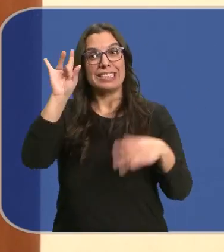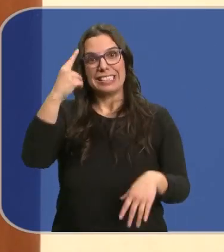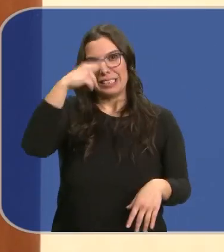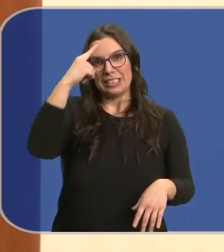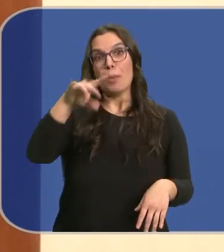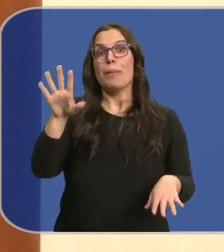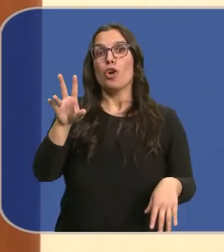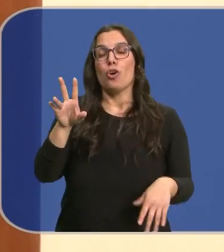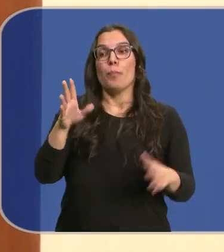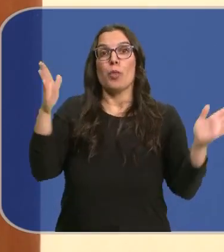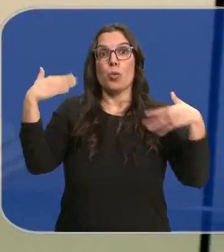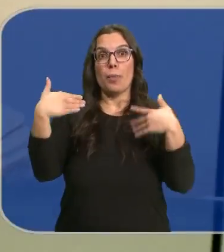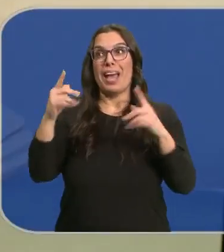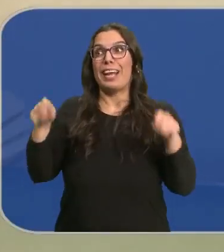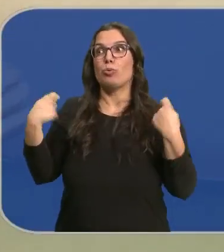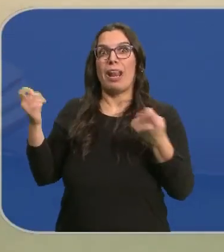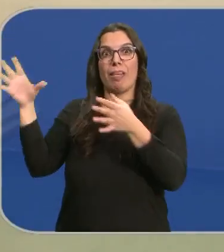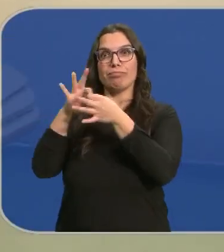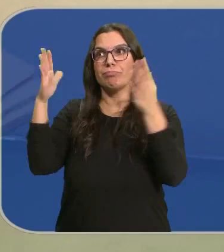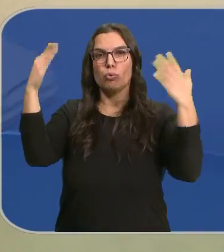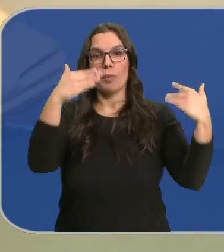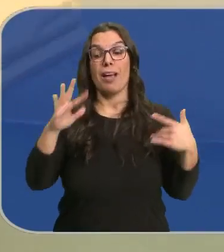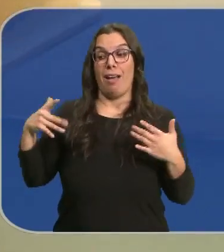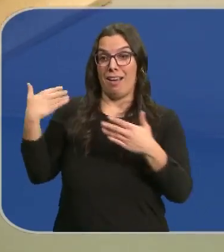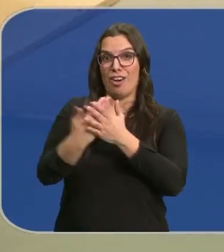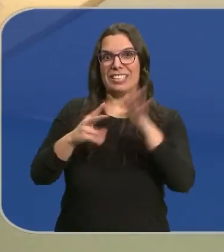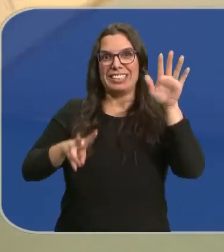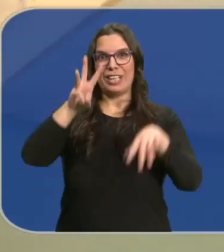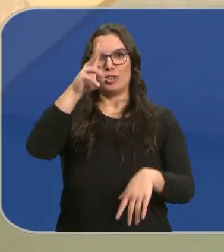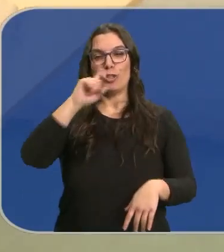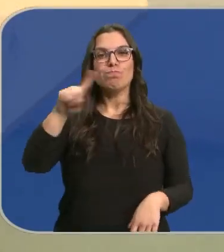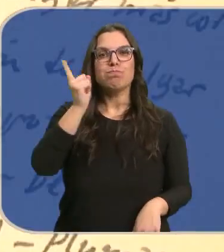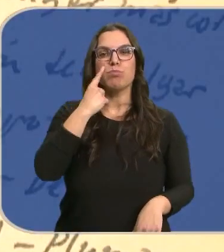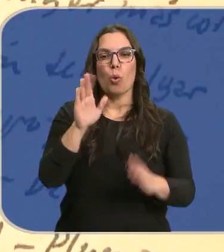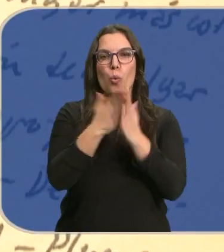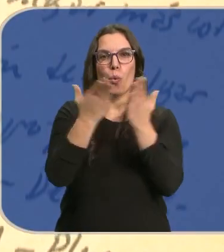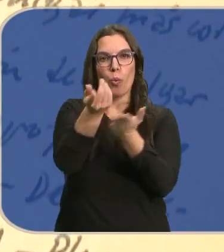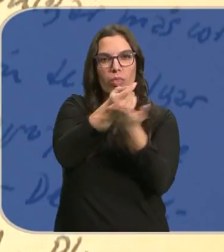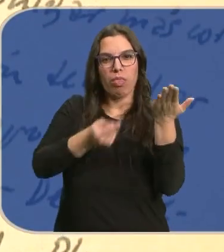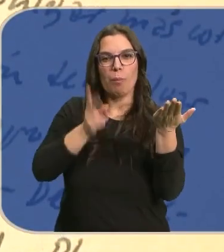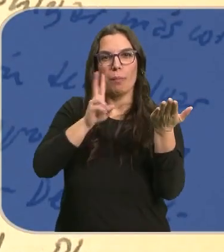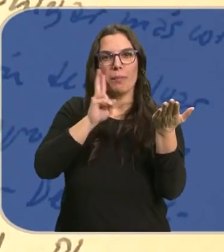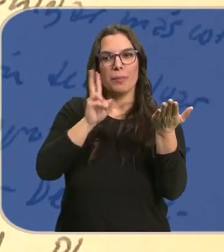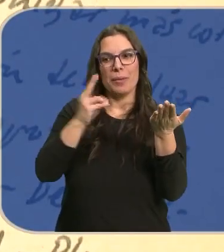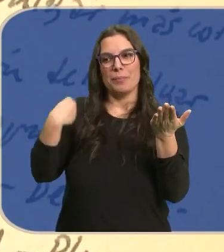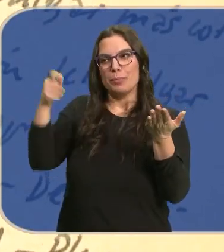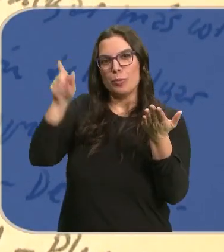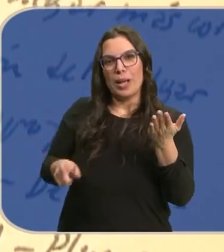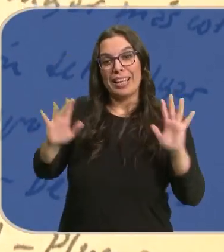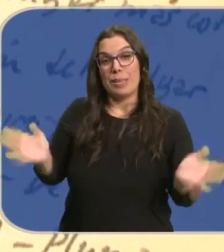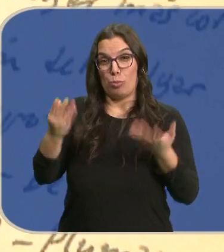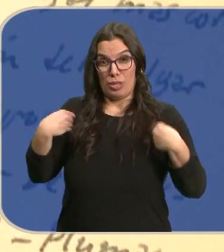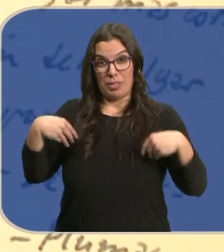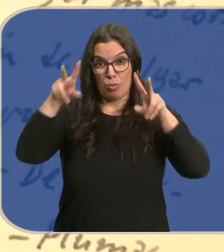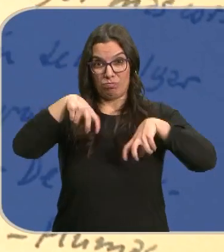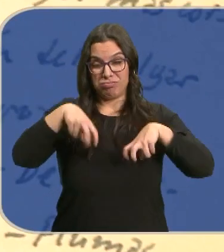referencia de dibujos de la naturaleza. 68 años después sale a la luz un cuaderno que nos desvela la faceta más humanista del impulsor de